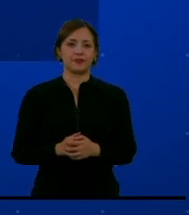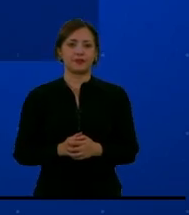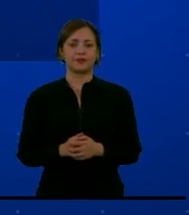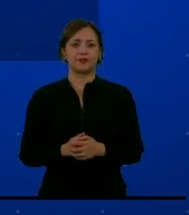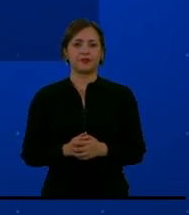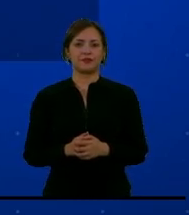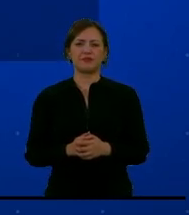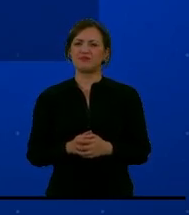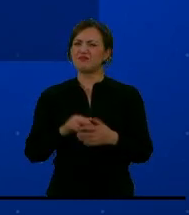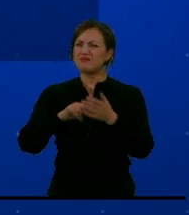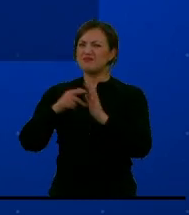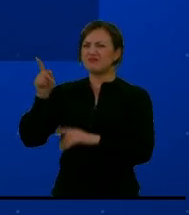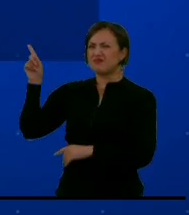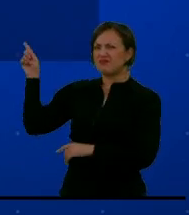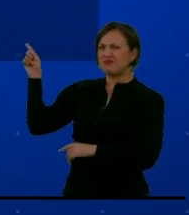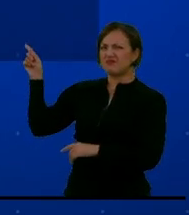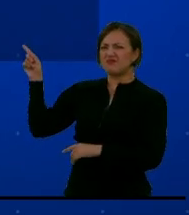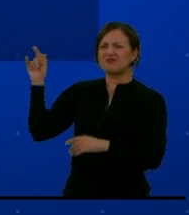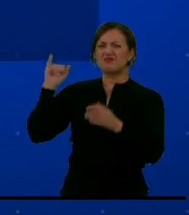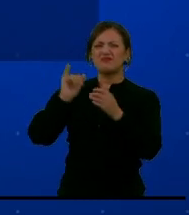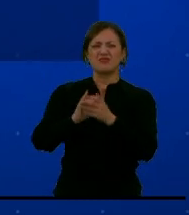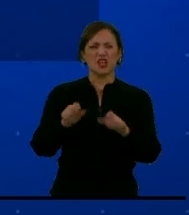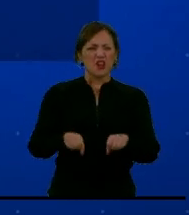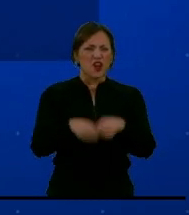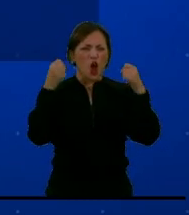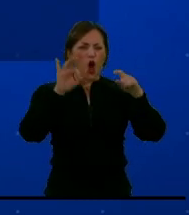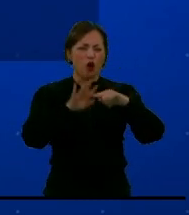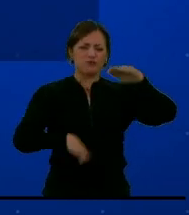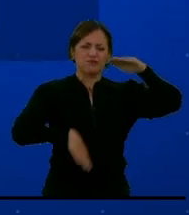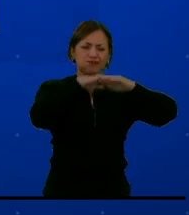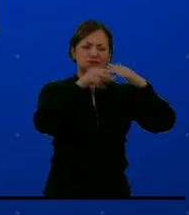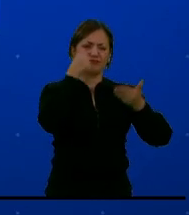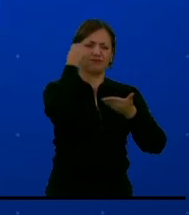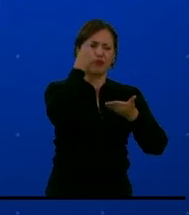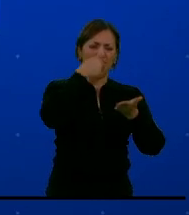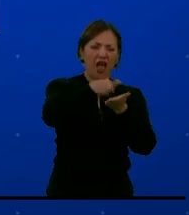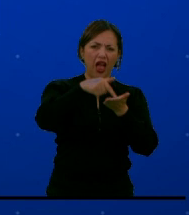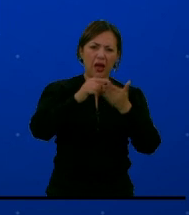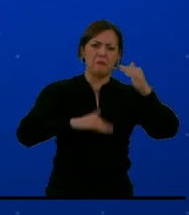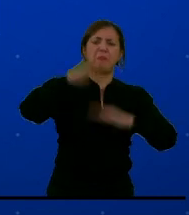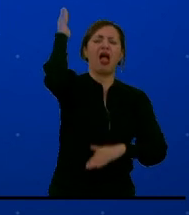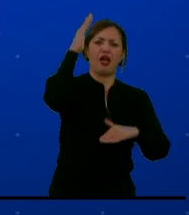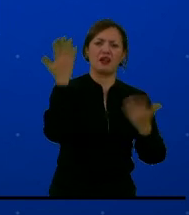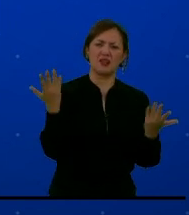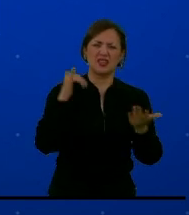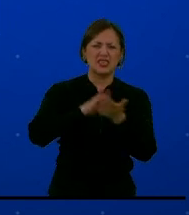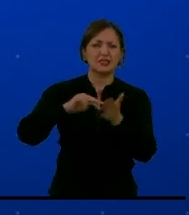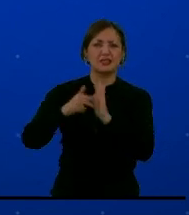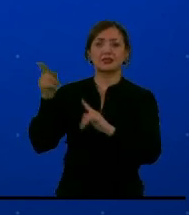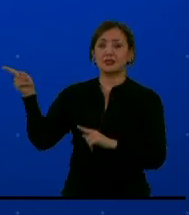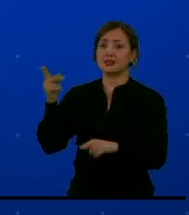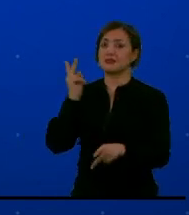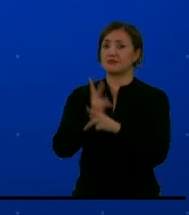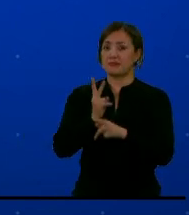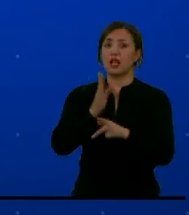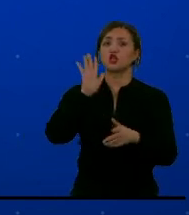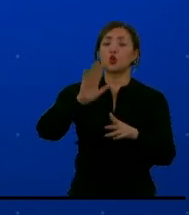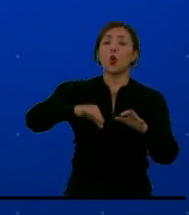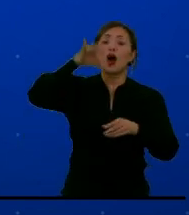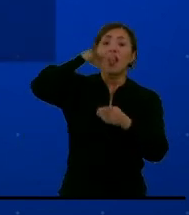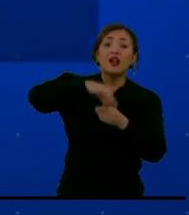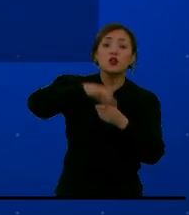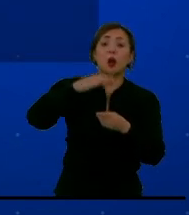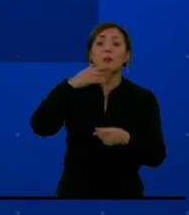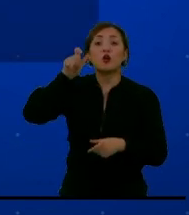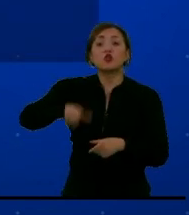qué es violación de topes o límites de gastos en campaña está tipificado como un delito electoral y es cuando el que administre los recursos